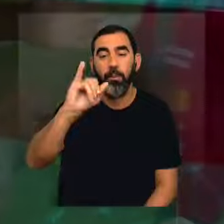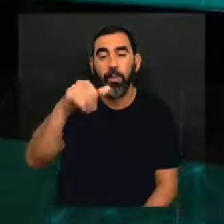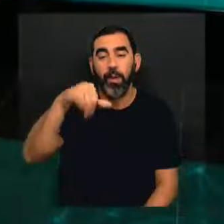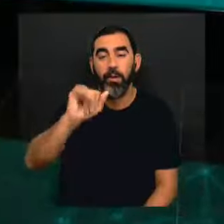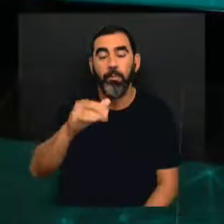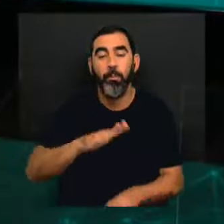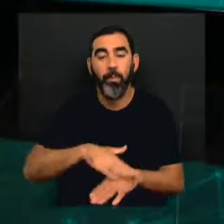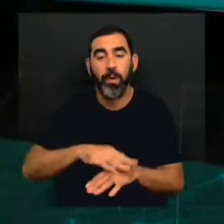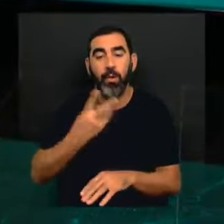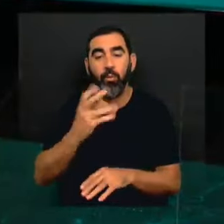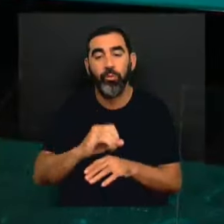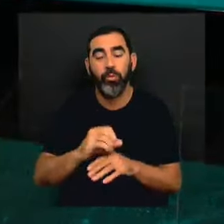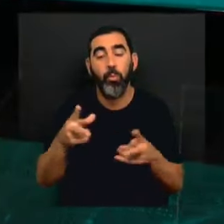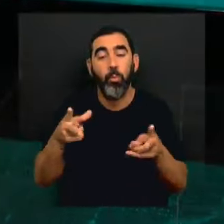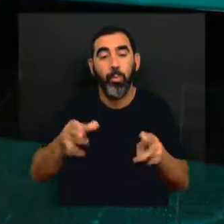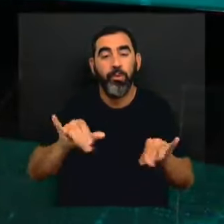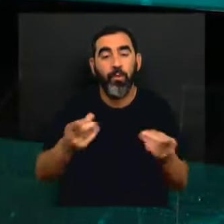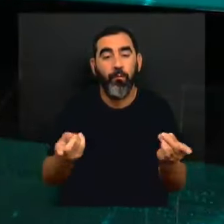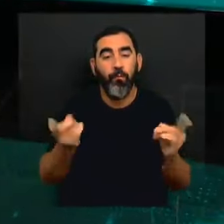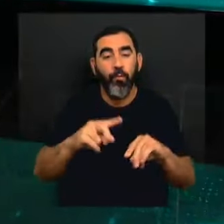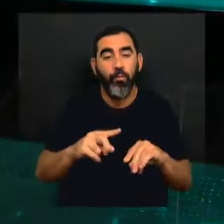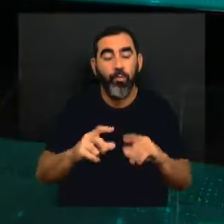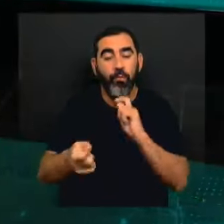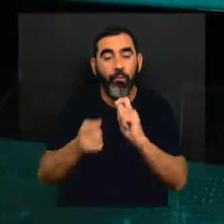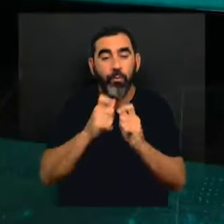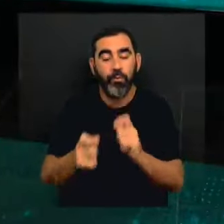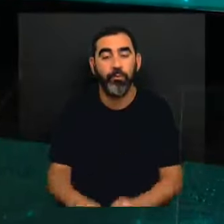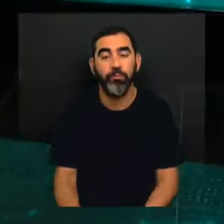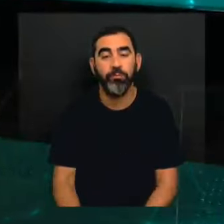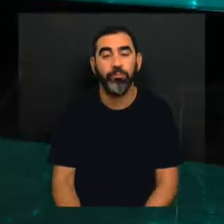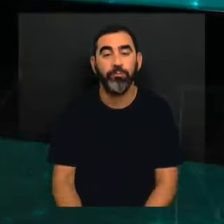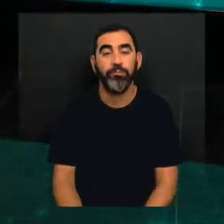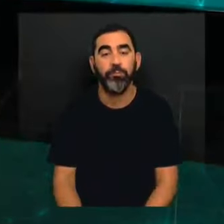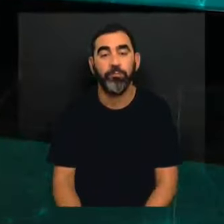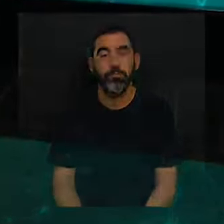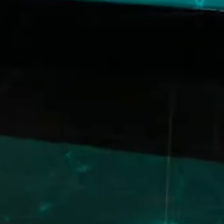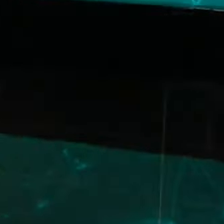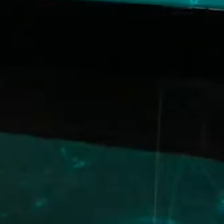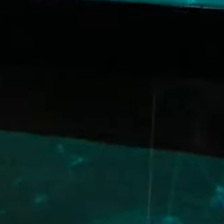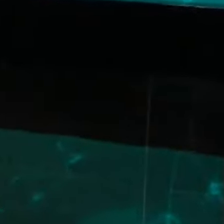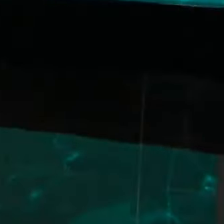penal Una pausa y ya seguimos con más mbd noticias no se